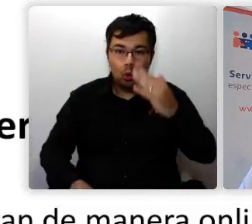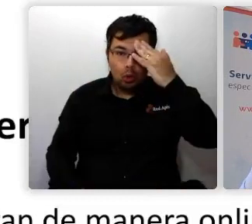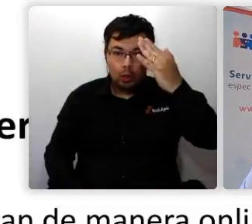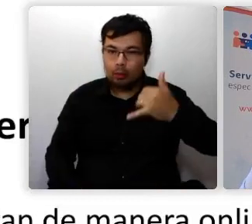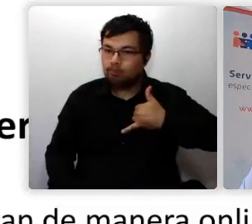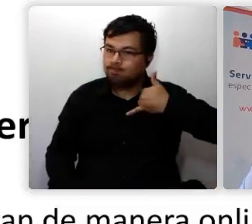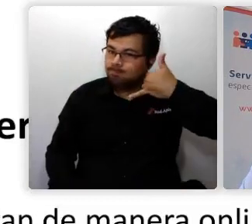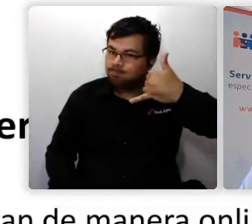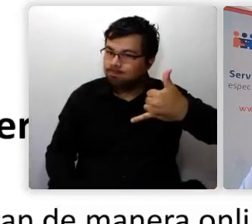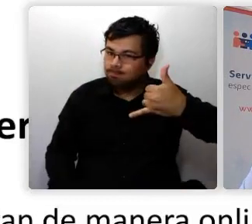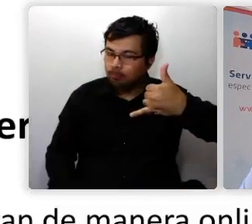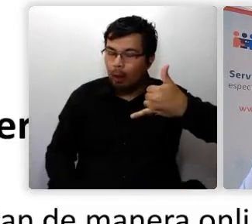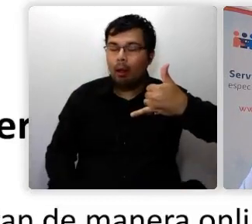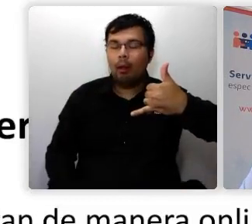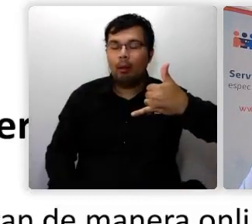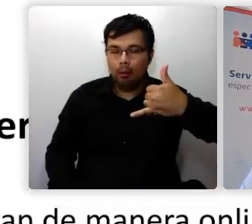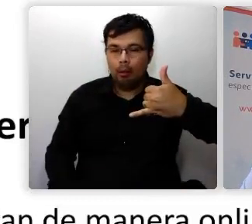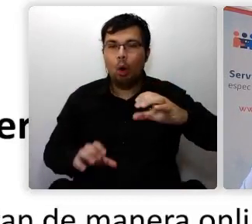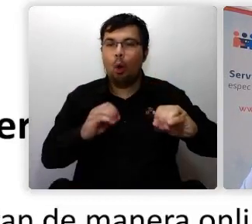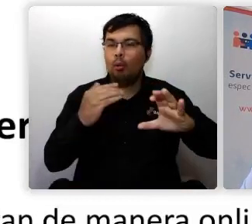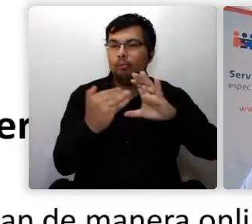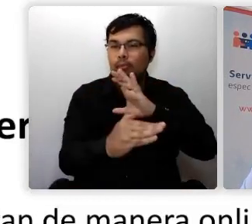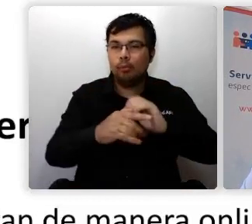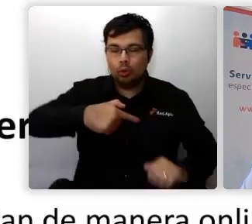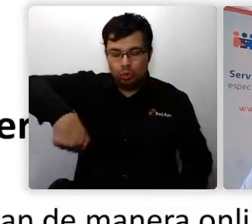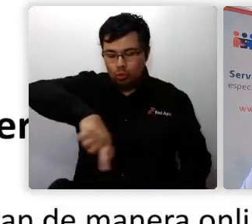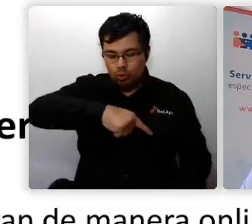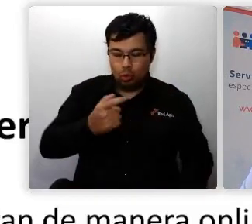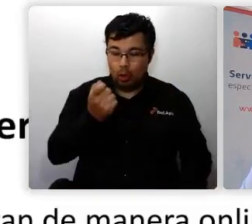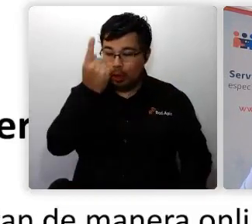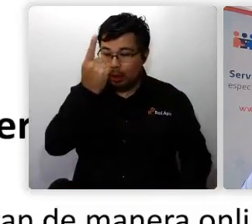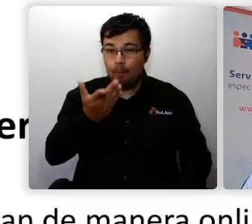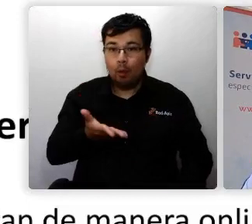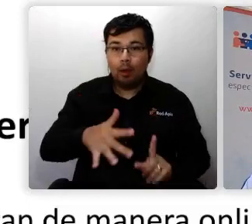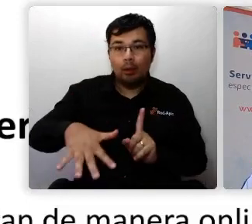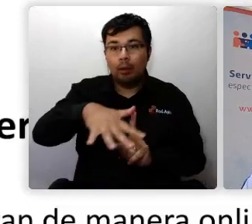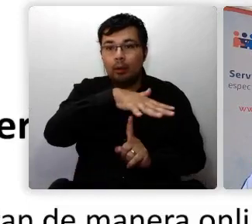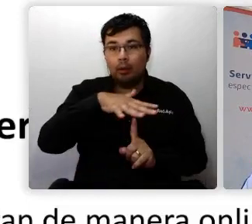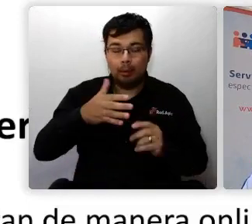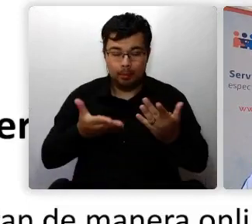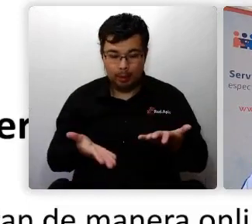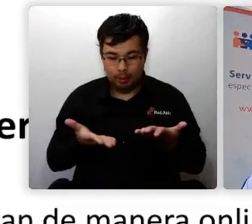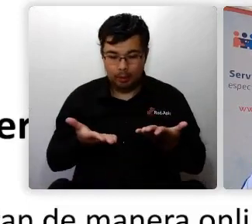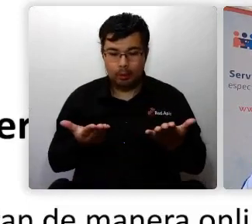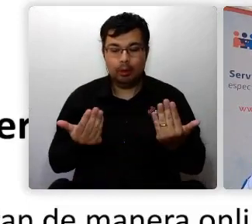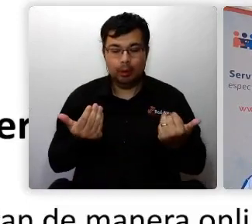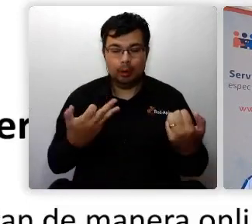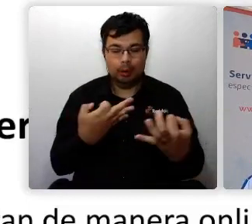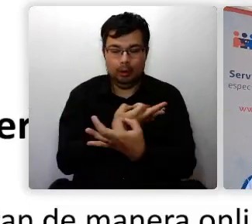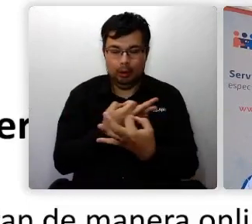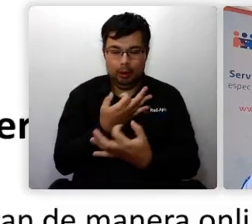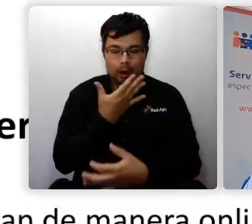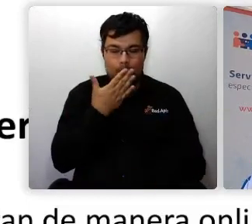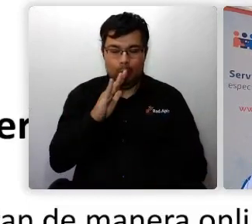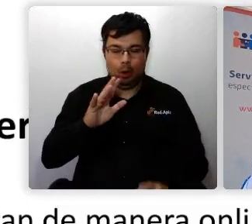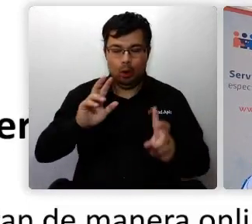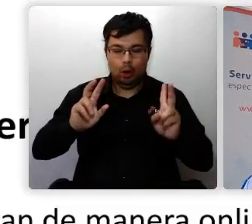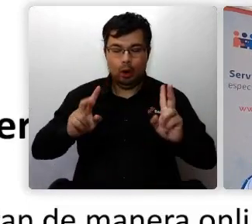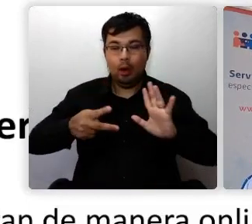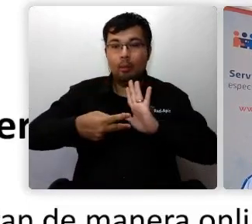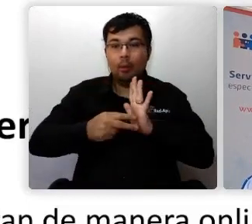diciéndole, ya, nosotros entendimos tal cosa y para esto necesitamos que nos explique mejor tal parte del problema y que nos